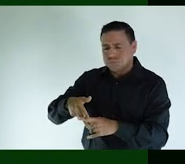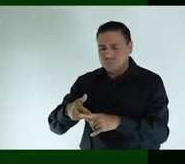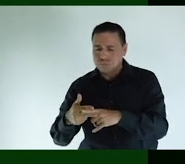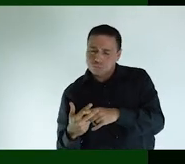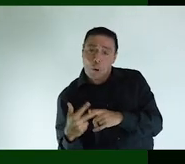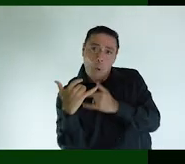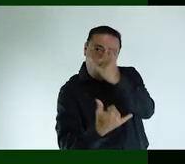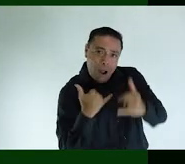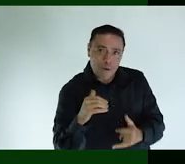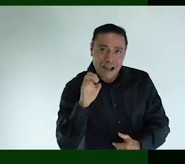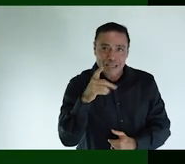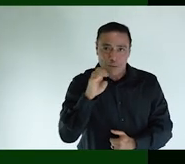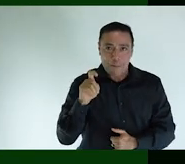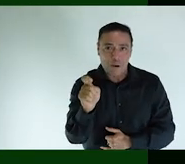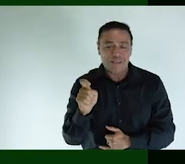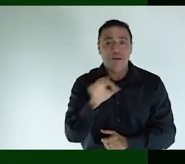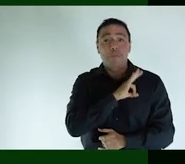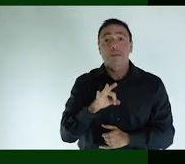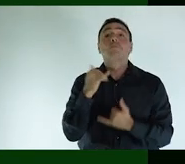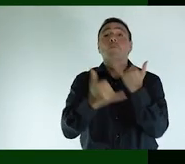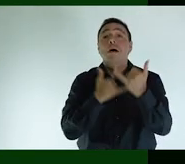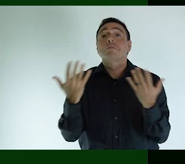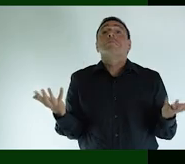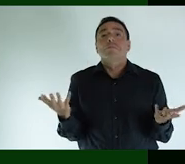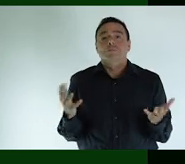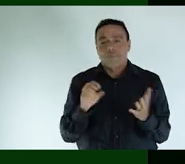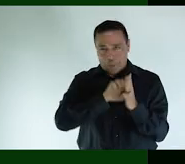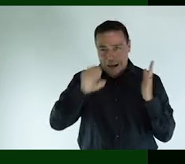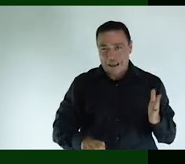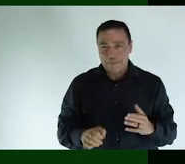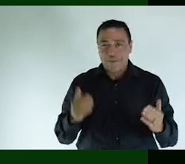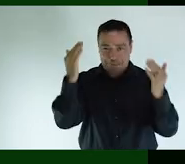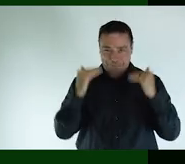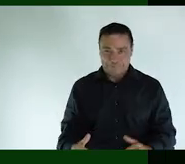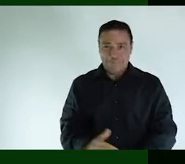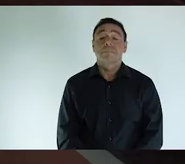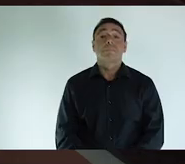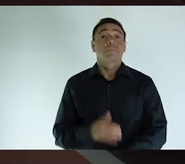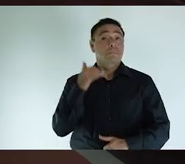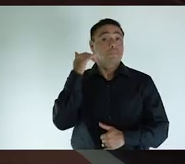consola y el juego. ¿Pero qué hay sobre los juegos? Veamos algunas opciones.